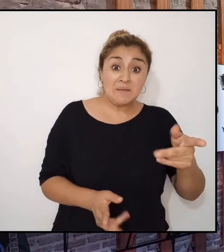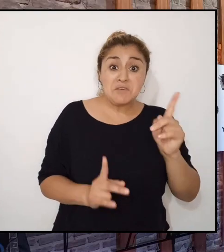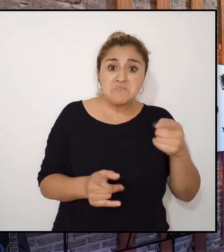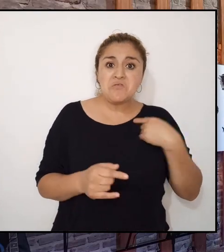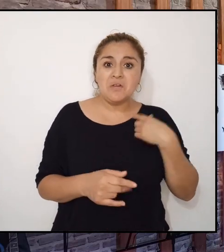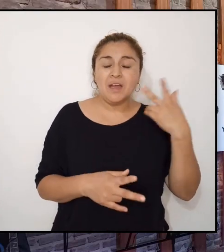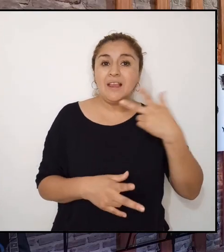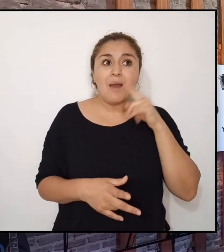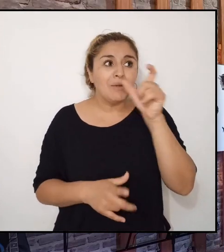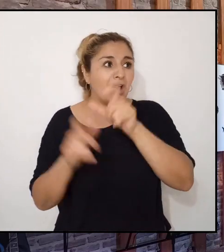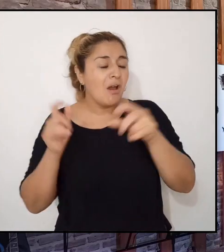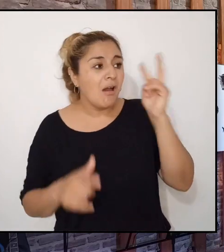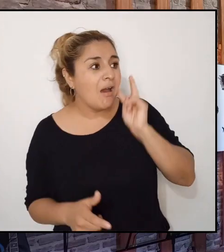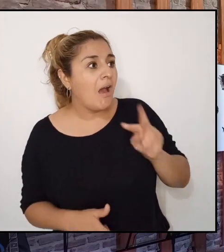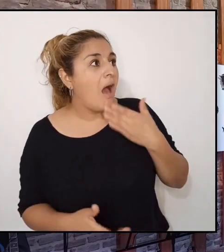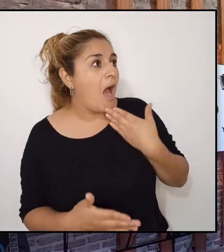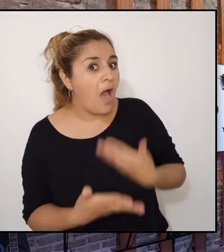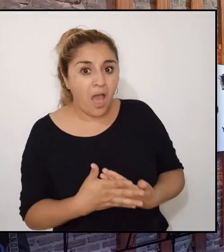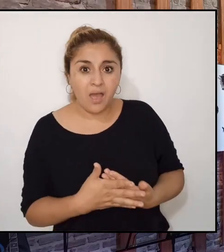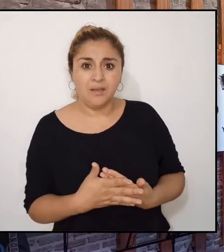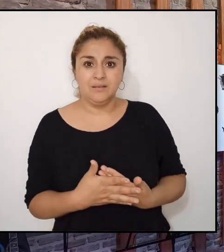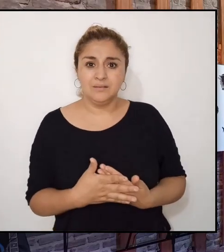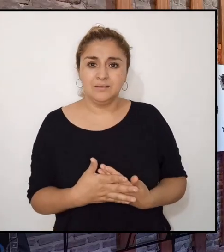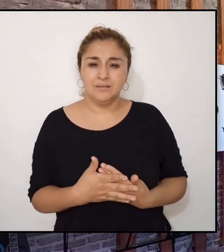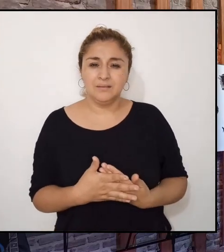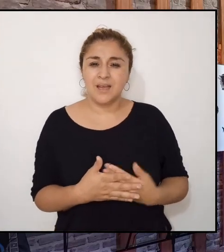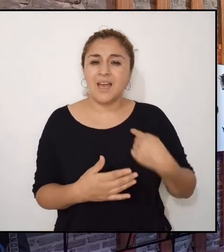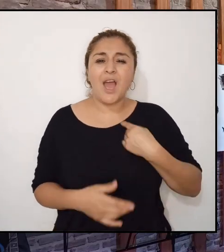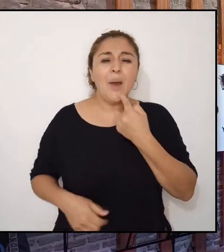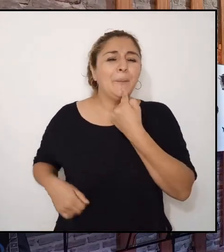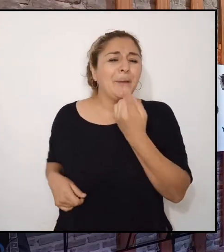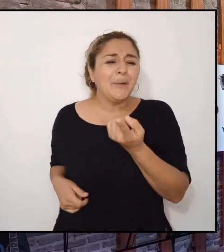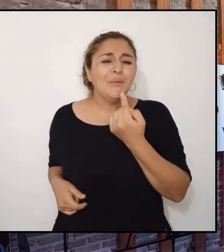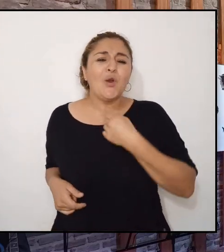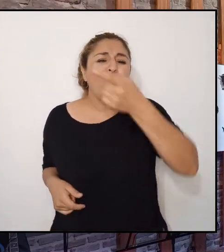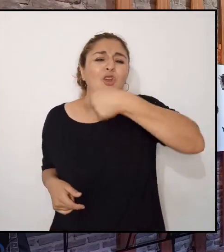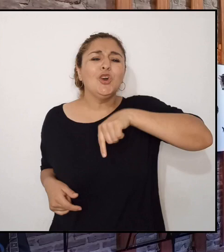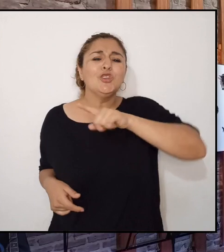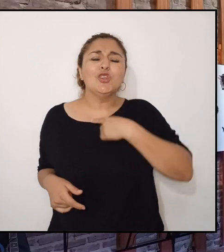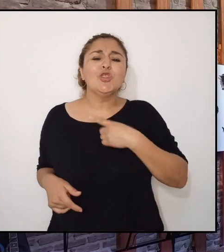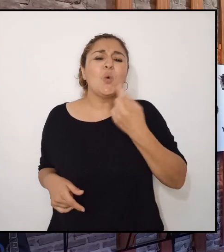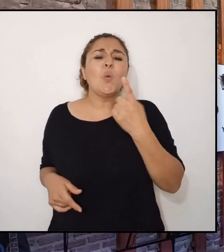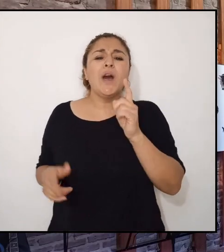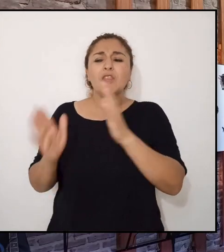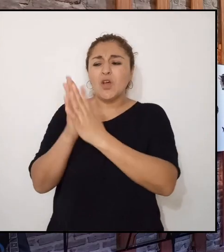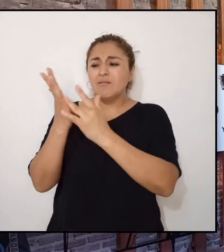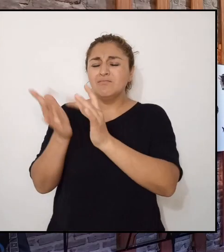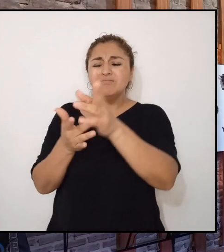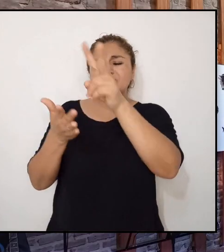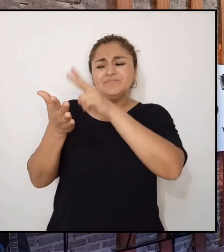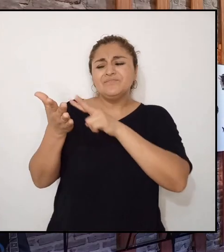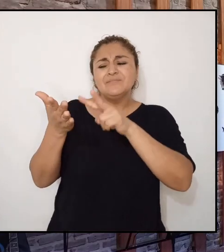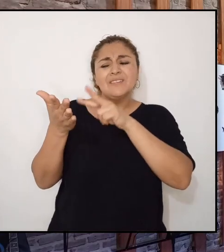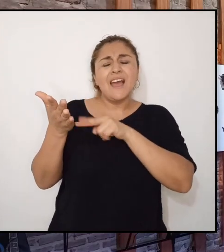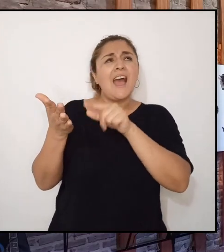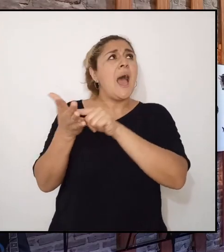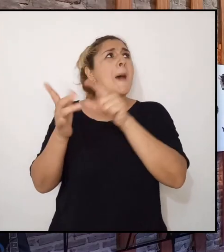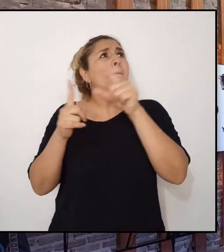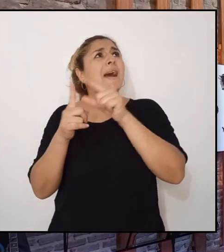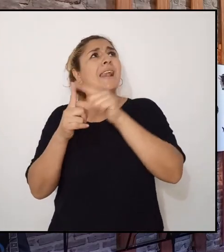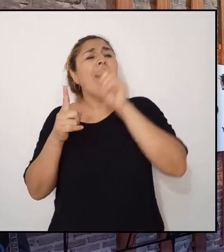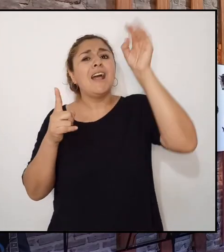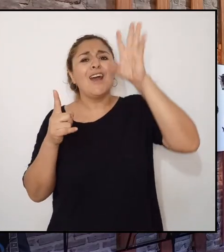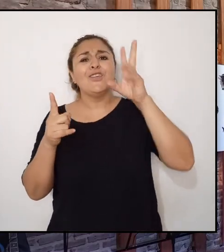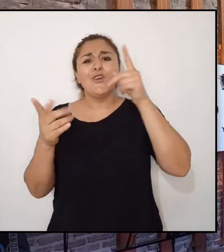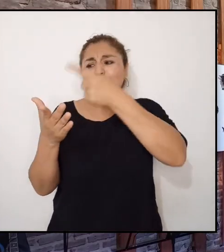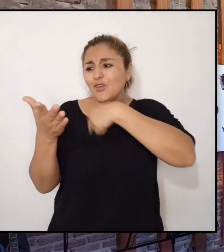Entonces yo pregunto en esta mañana, ¿no? ¿Cuánto te estás maravillando de la palabra de Dios? ¿Cuánto estás maravillado de la persona de Jesús?